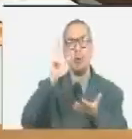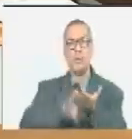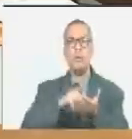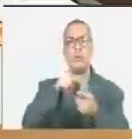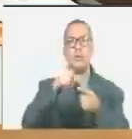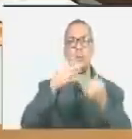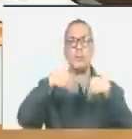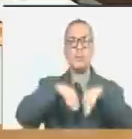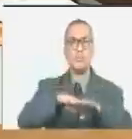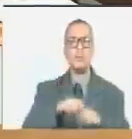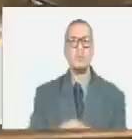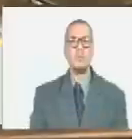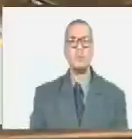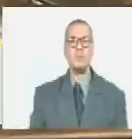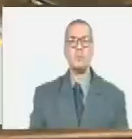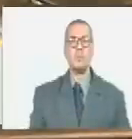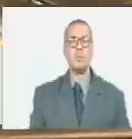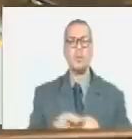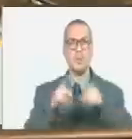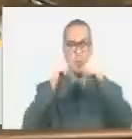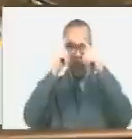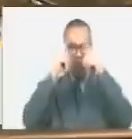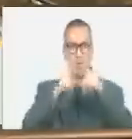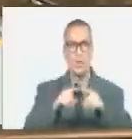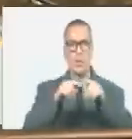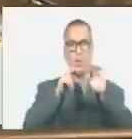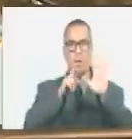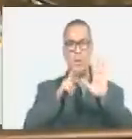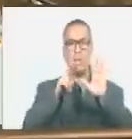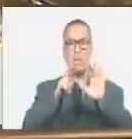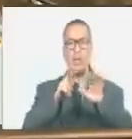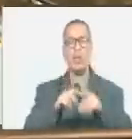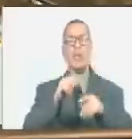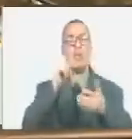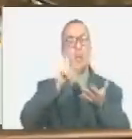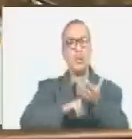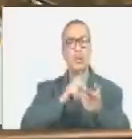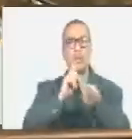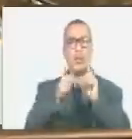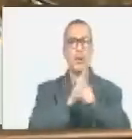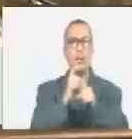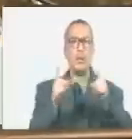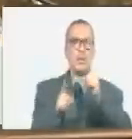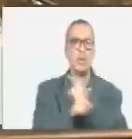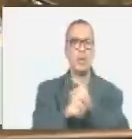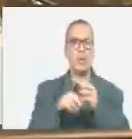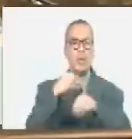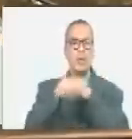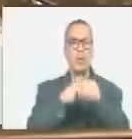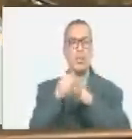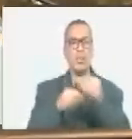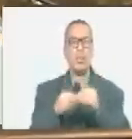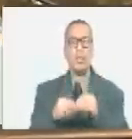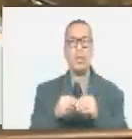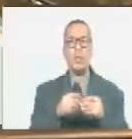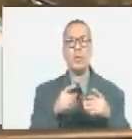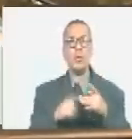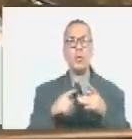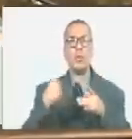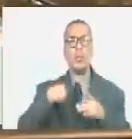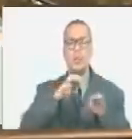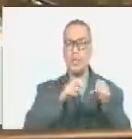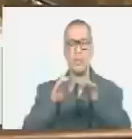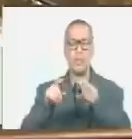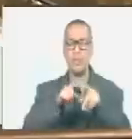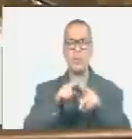Aprobado. Siguiente. Centésimo. Se propone aprobar con modificación las disposiciones transitorias quedando